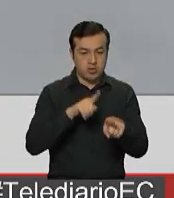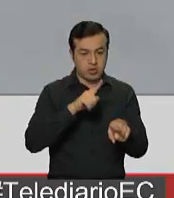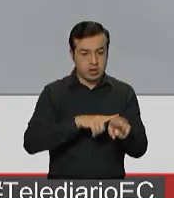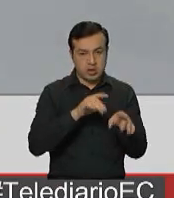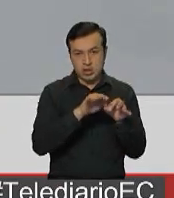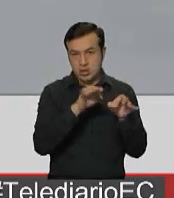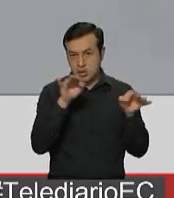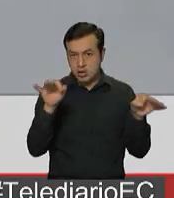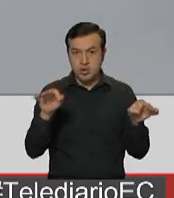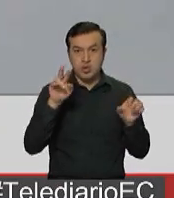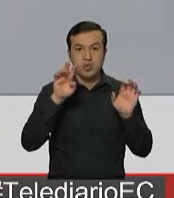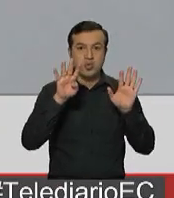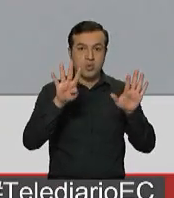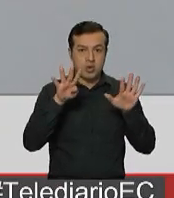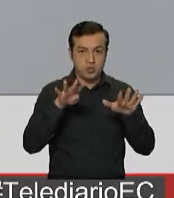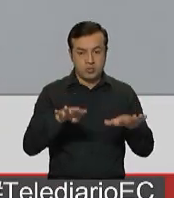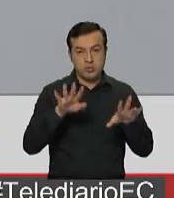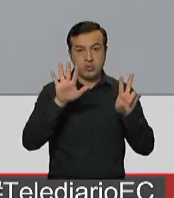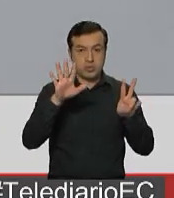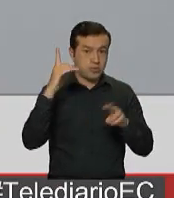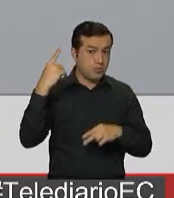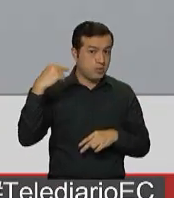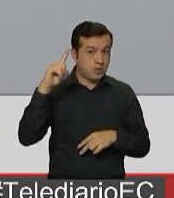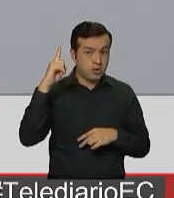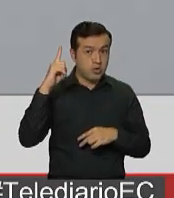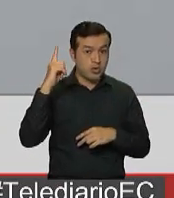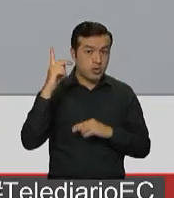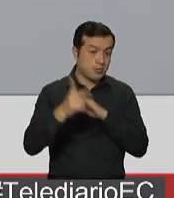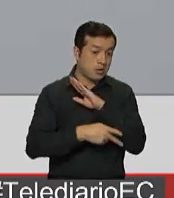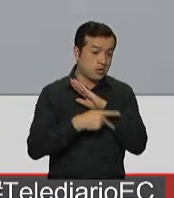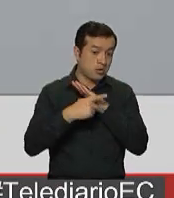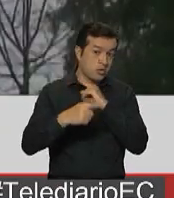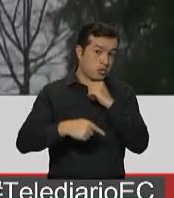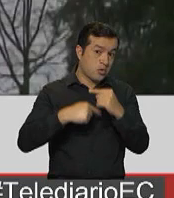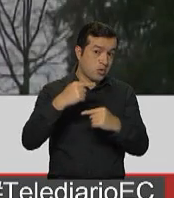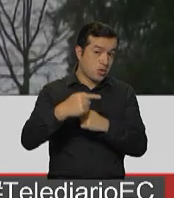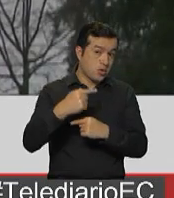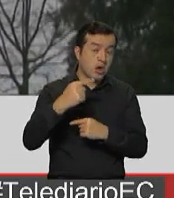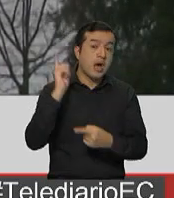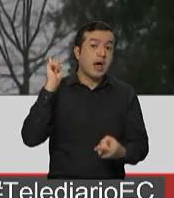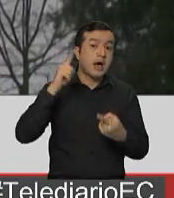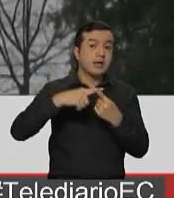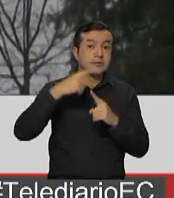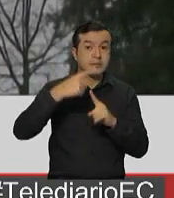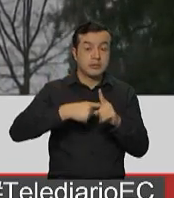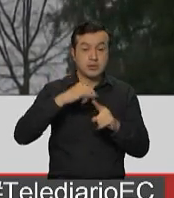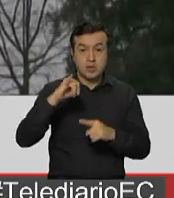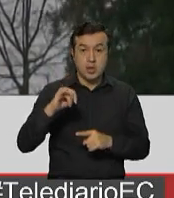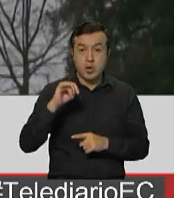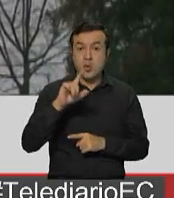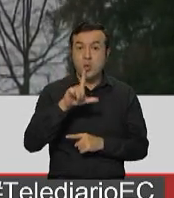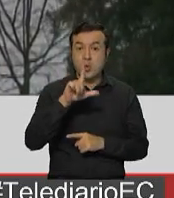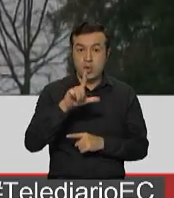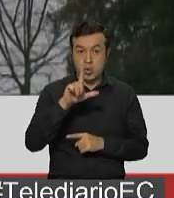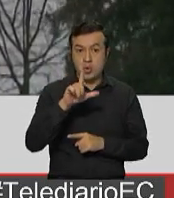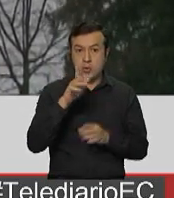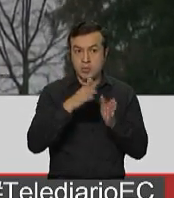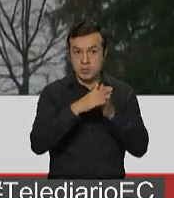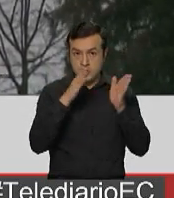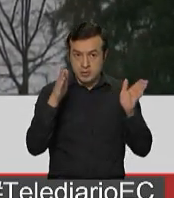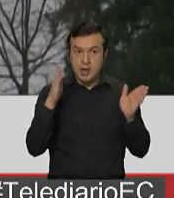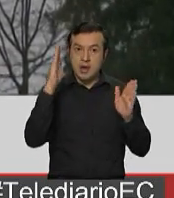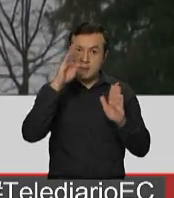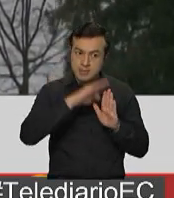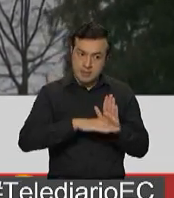el recorte de 9.7 millones de barriles por día hasta el mes de julio. En abril, la organización se comprometió a realizar este